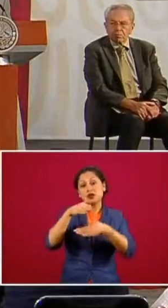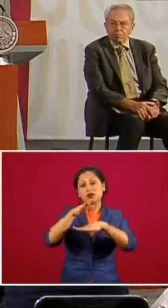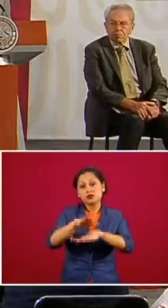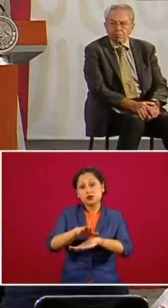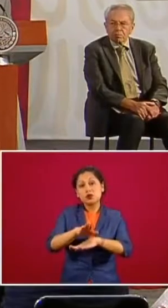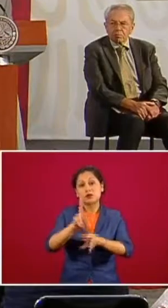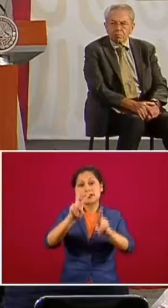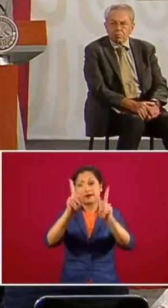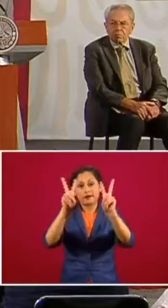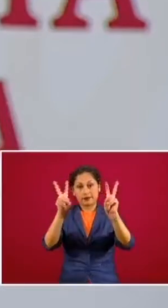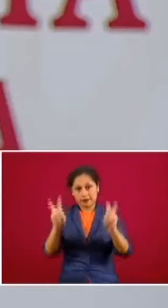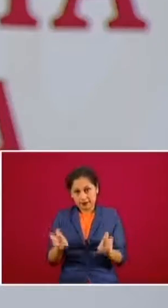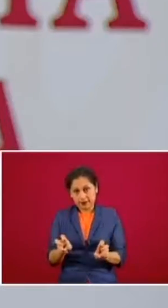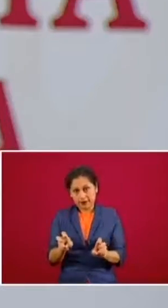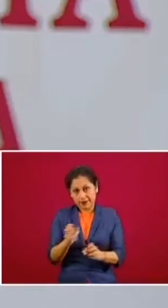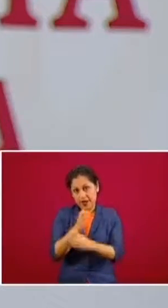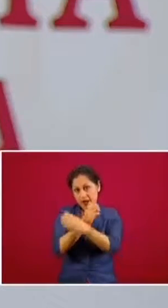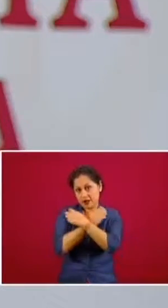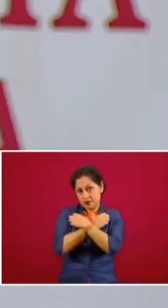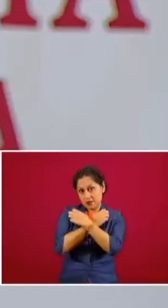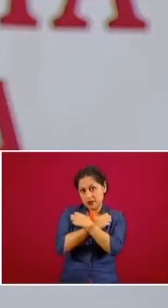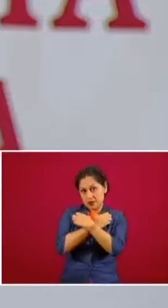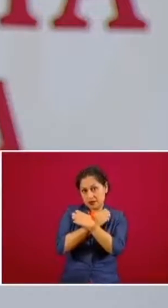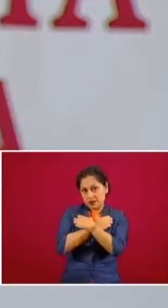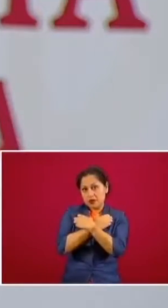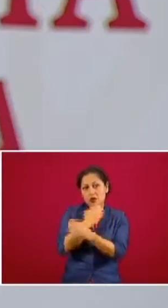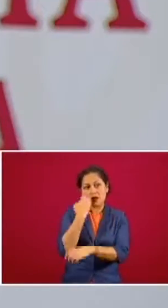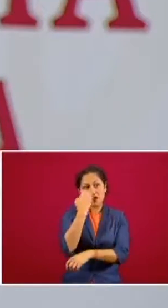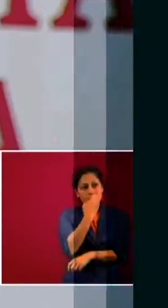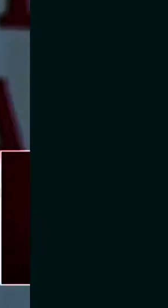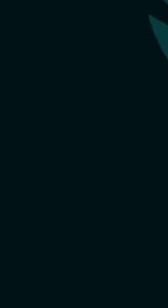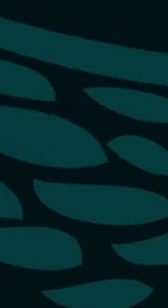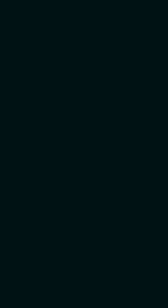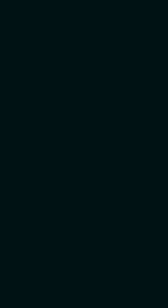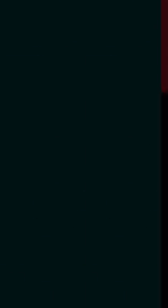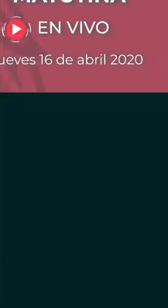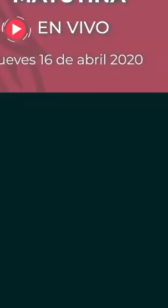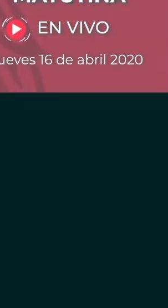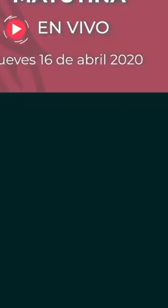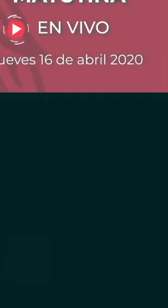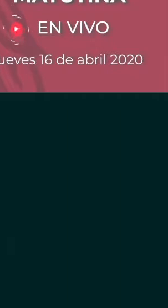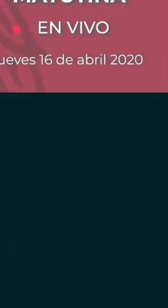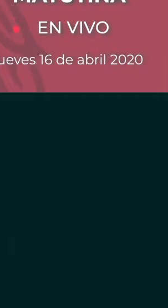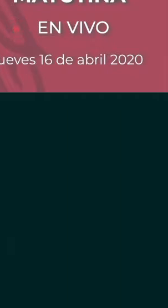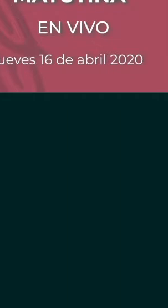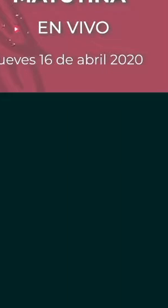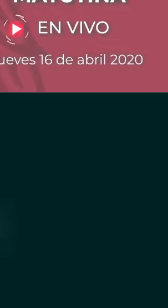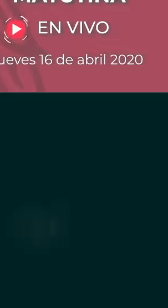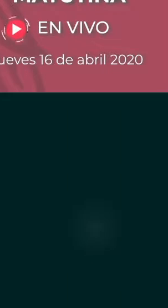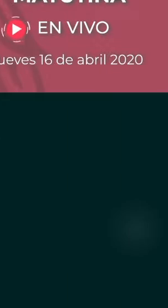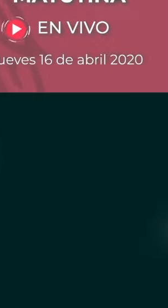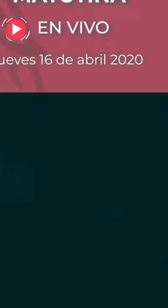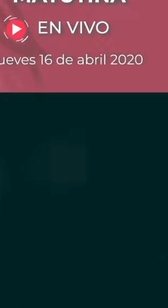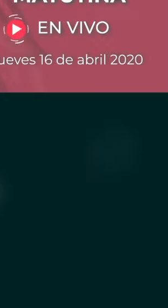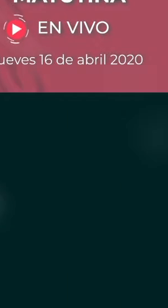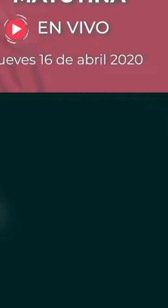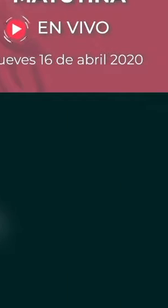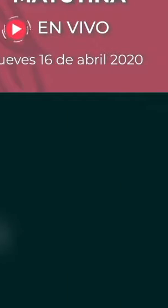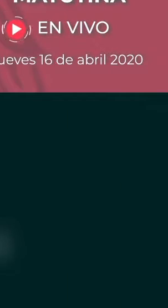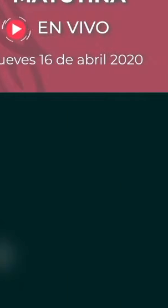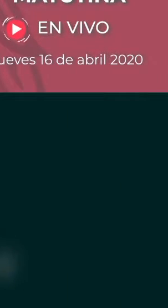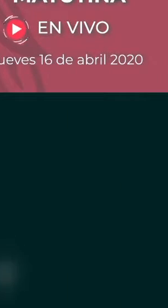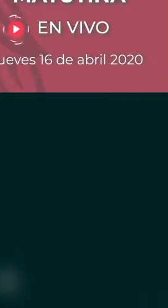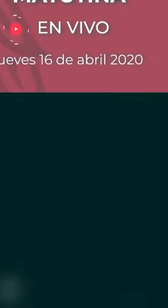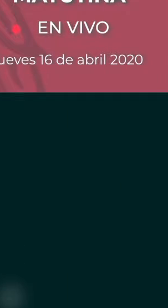puesto a disposición de la autoridad escolar del país. Este 16 de abril, los temas principales de la